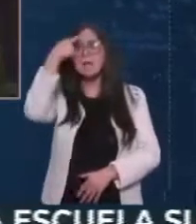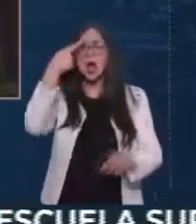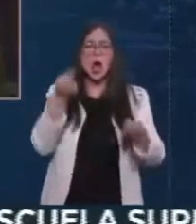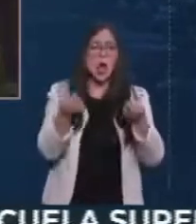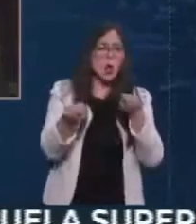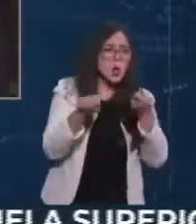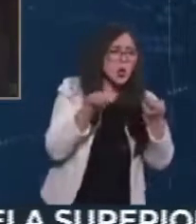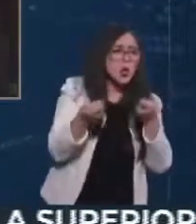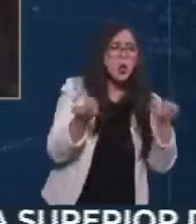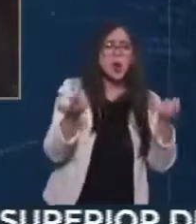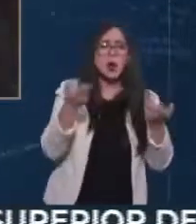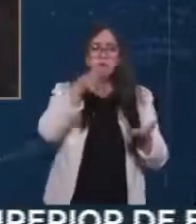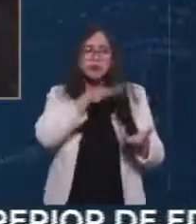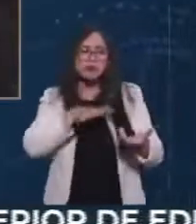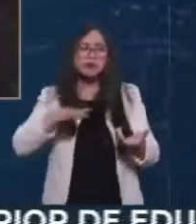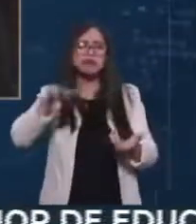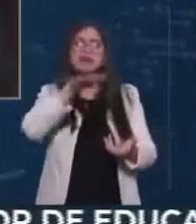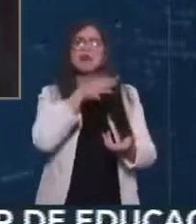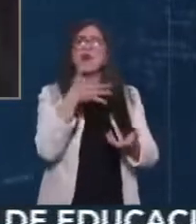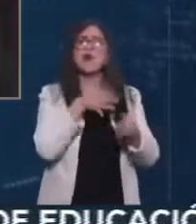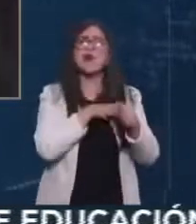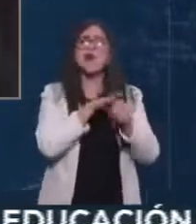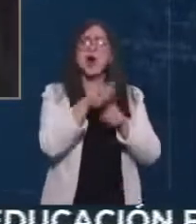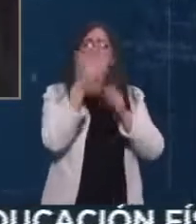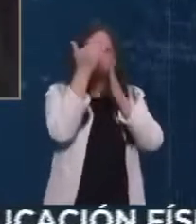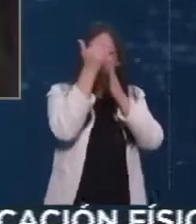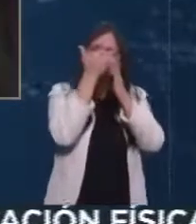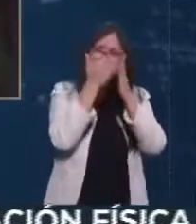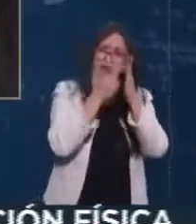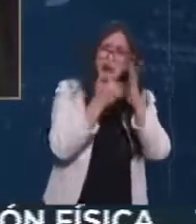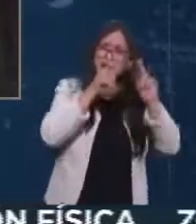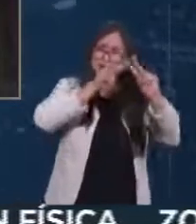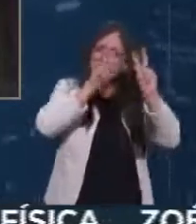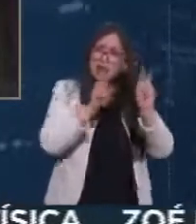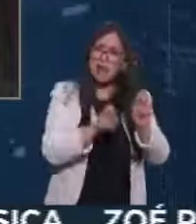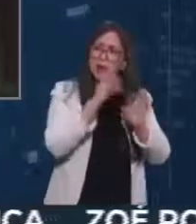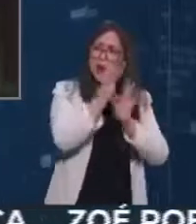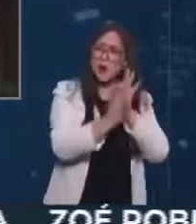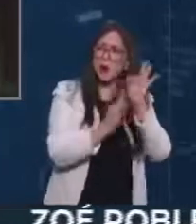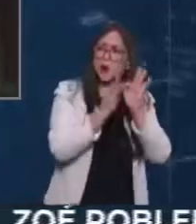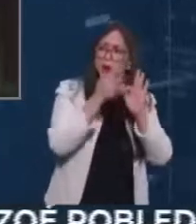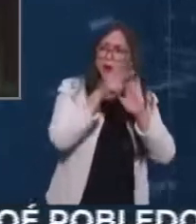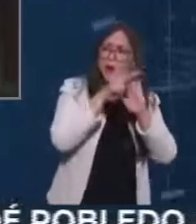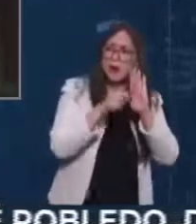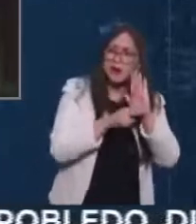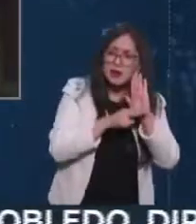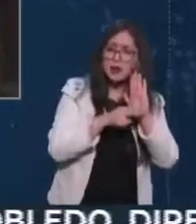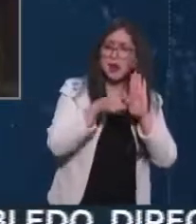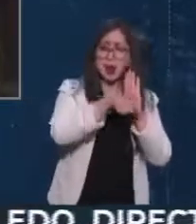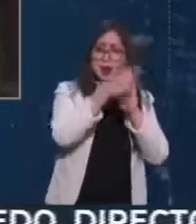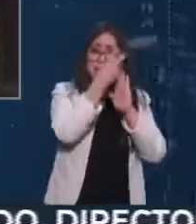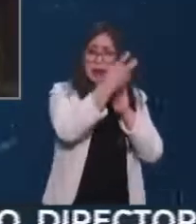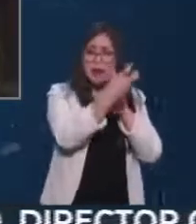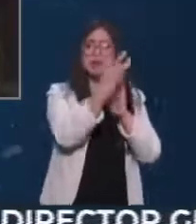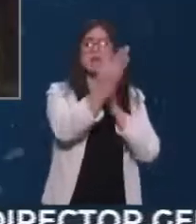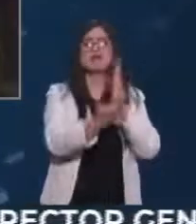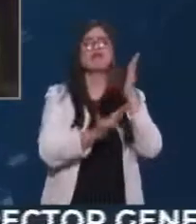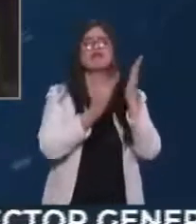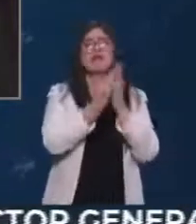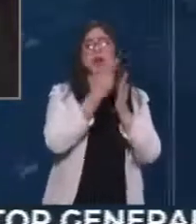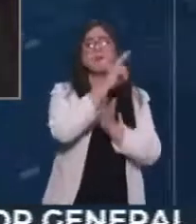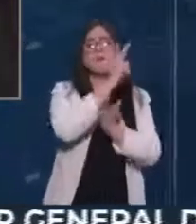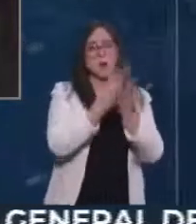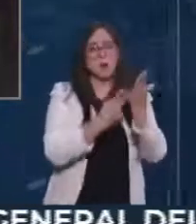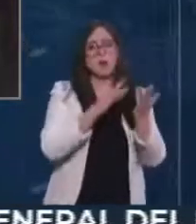pues qué mecanismos tienen para el cumplimiento normativo por una parte y para lograr los resultados que se propone el programa. Entonces, en ese